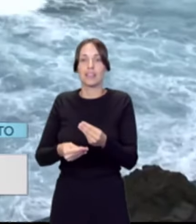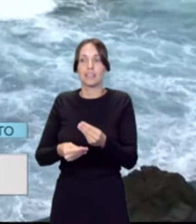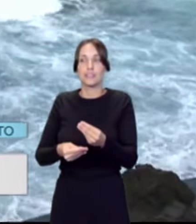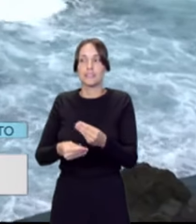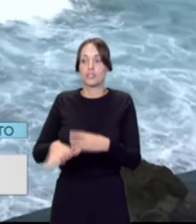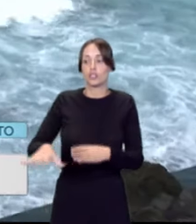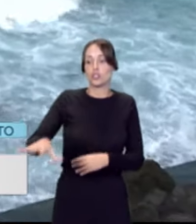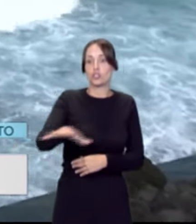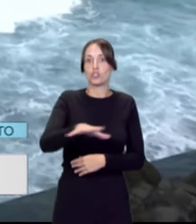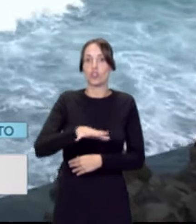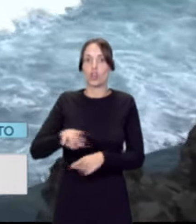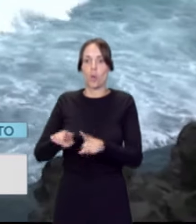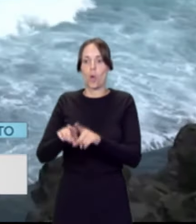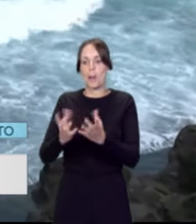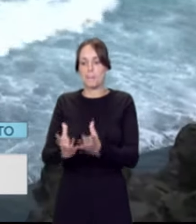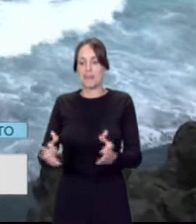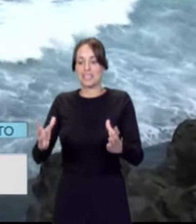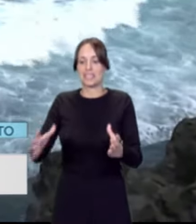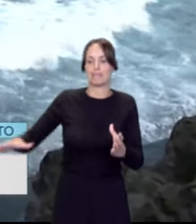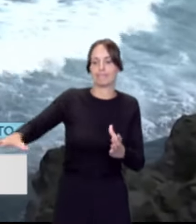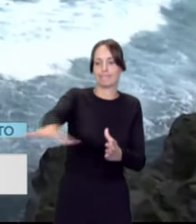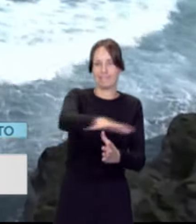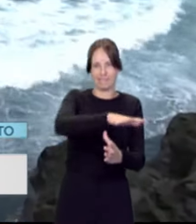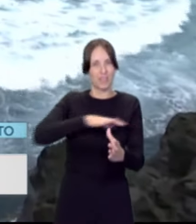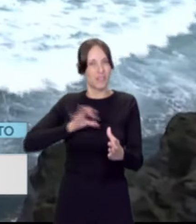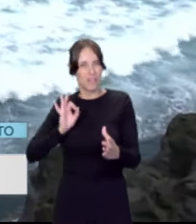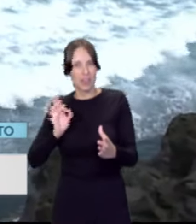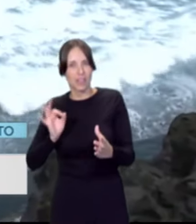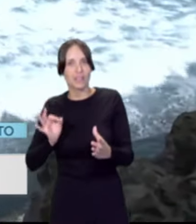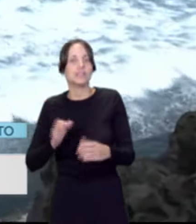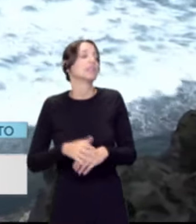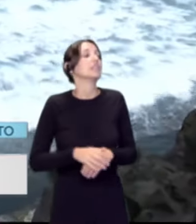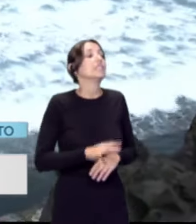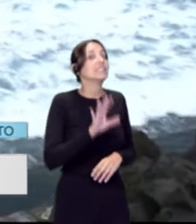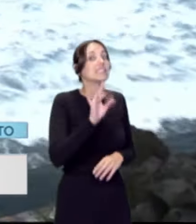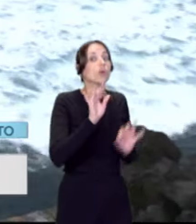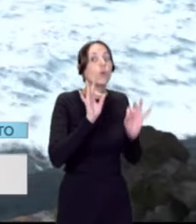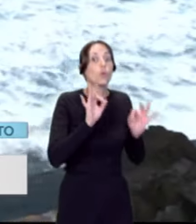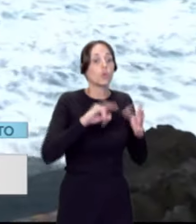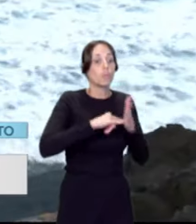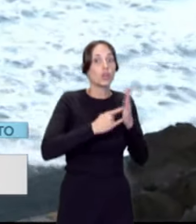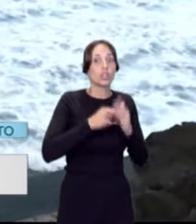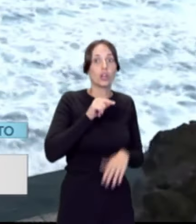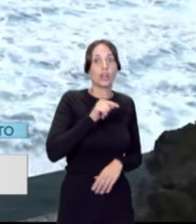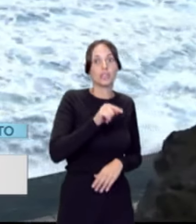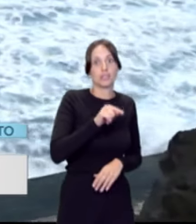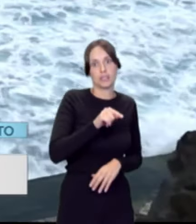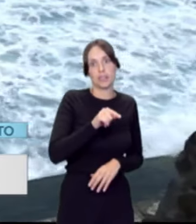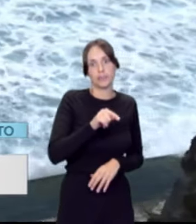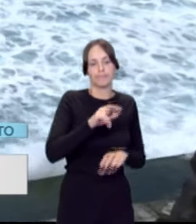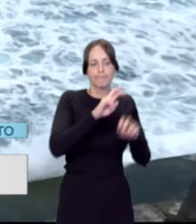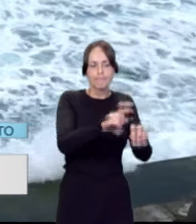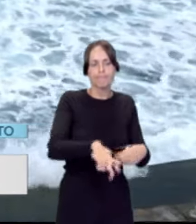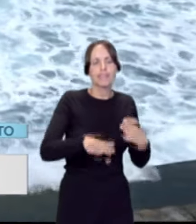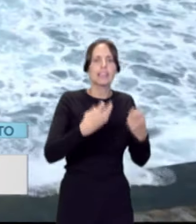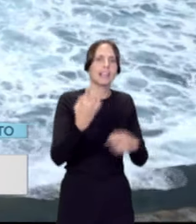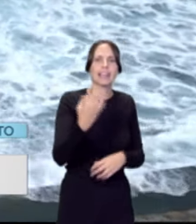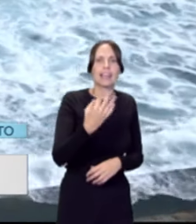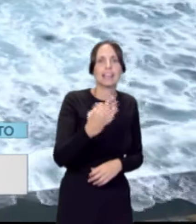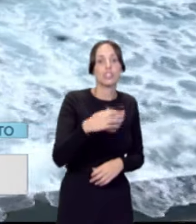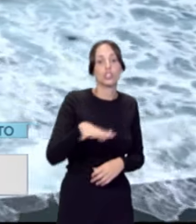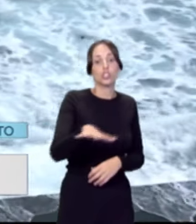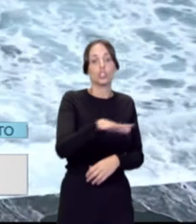del vaso de La Maceta y también todo su entorno, ¿no, Pablo? Sí, así es. Este proyecto contempla no solamente la ampliación de